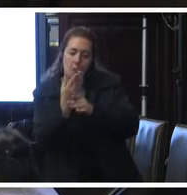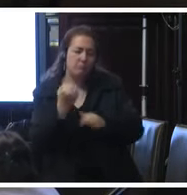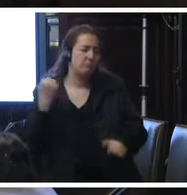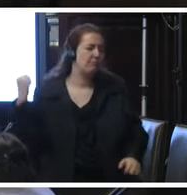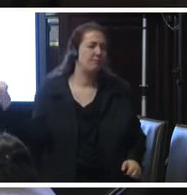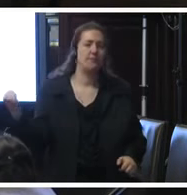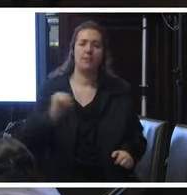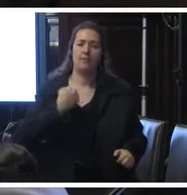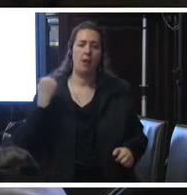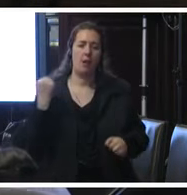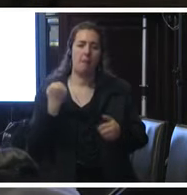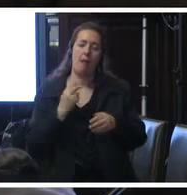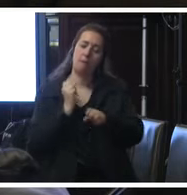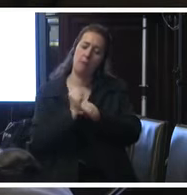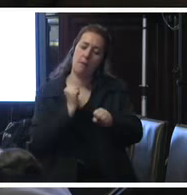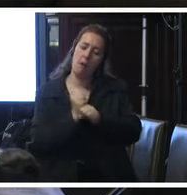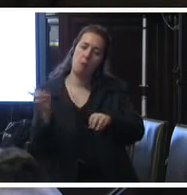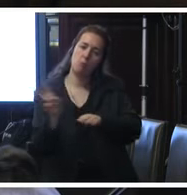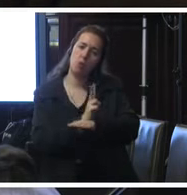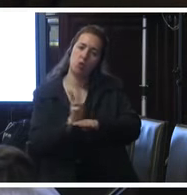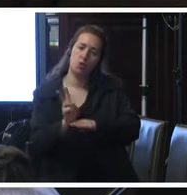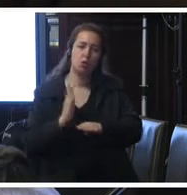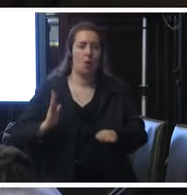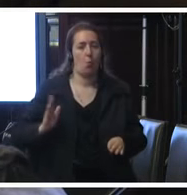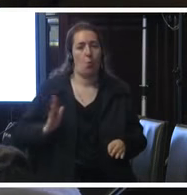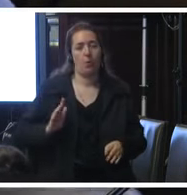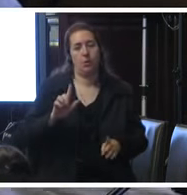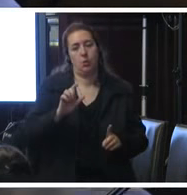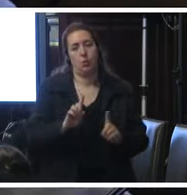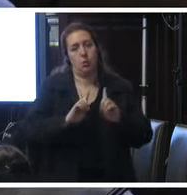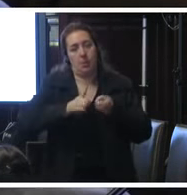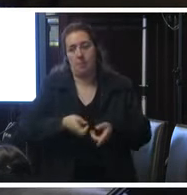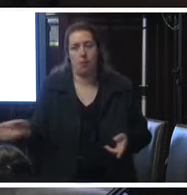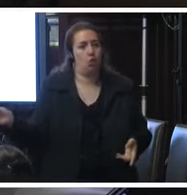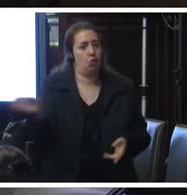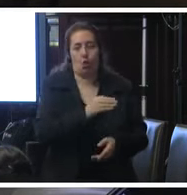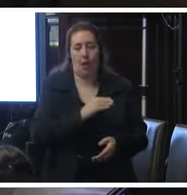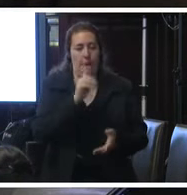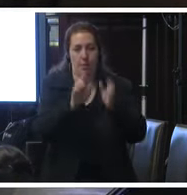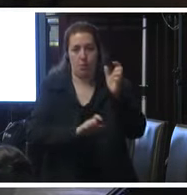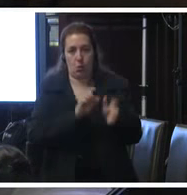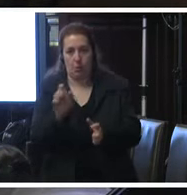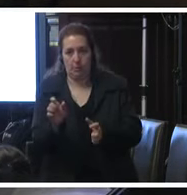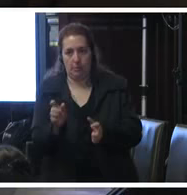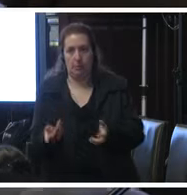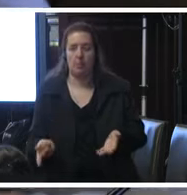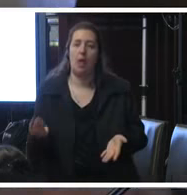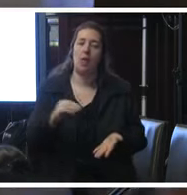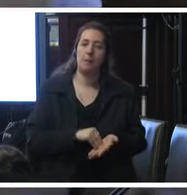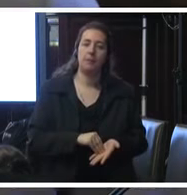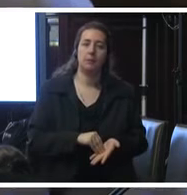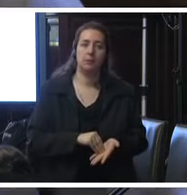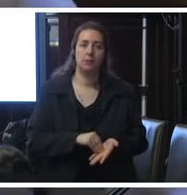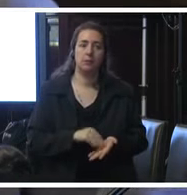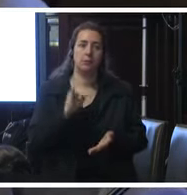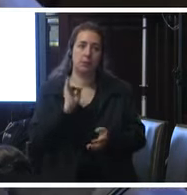el trabajo y la protección de las mujeres y, por supuesto, de todas las personas. Además, si